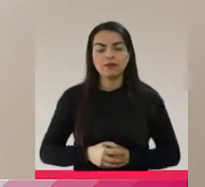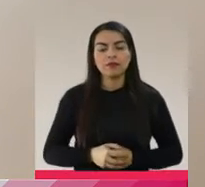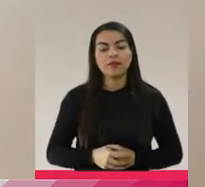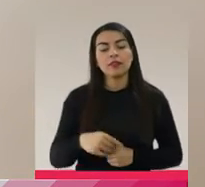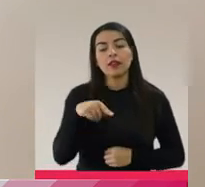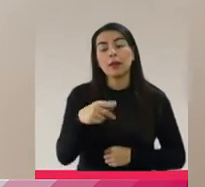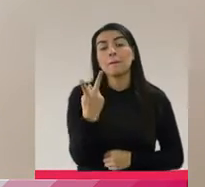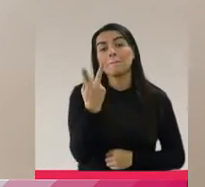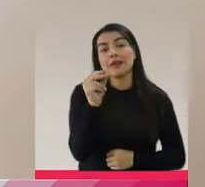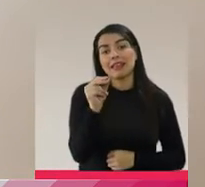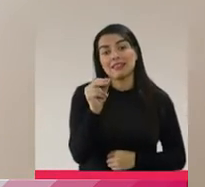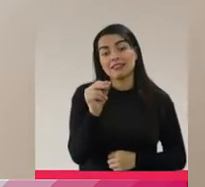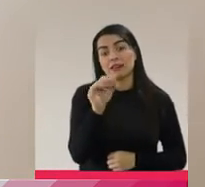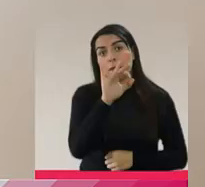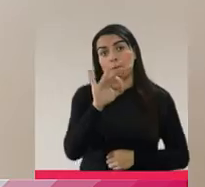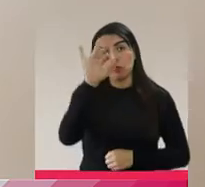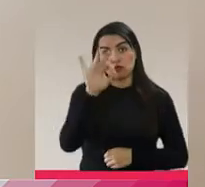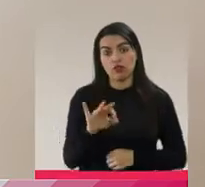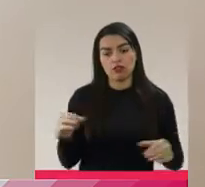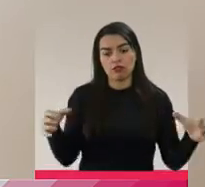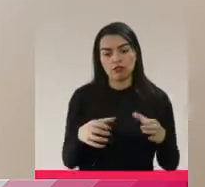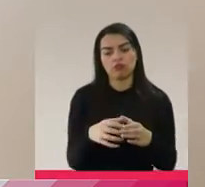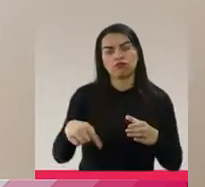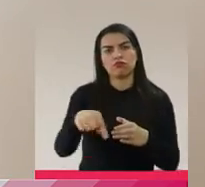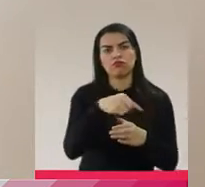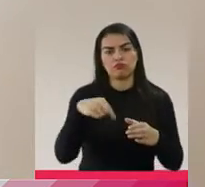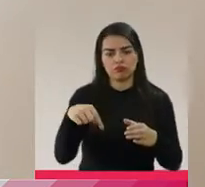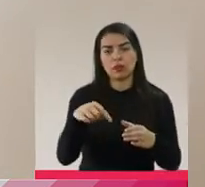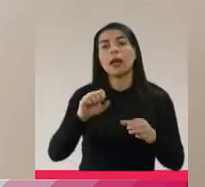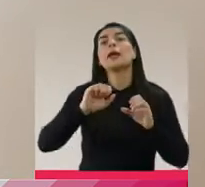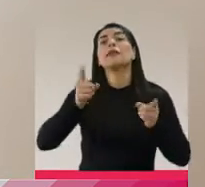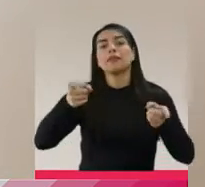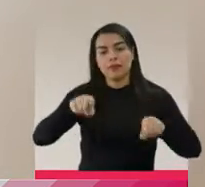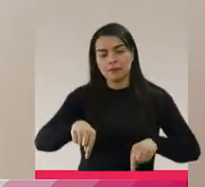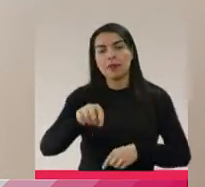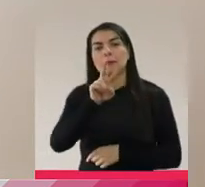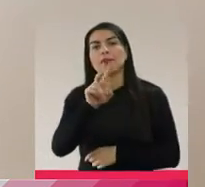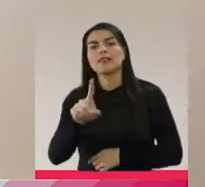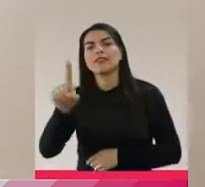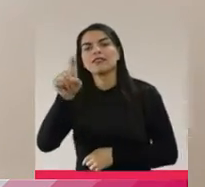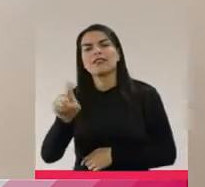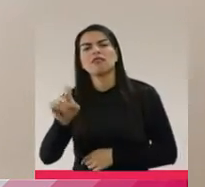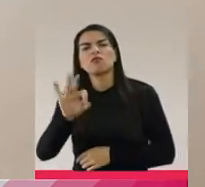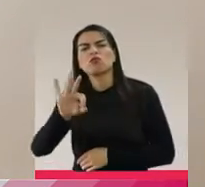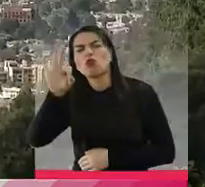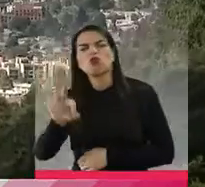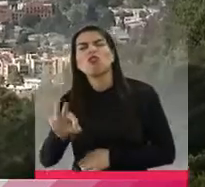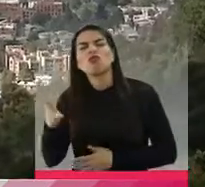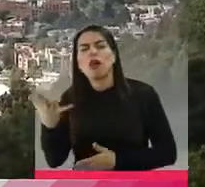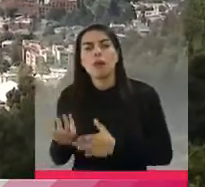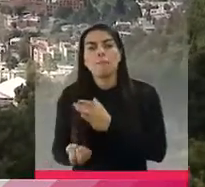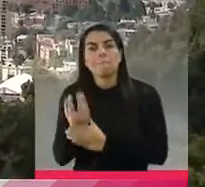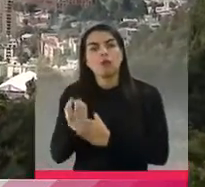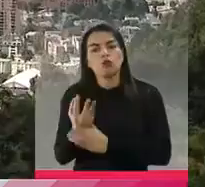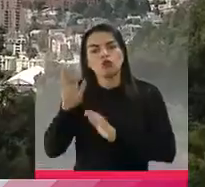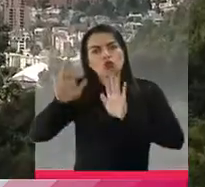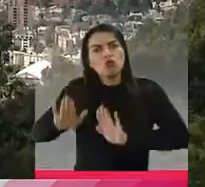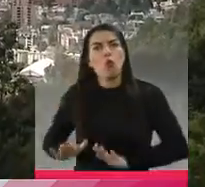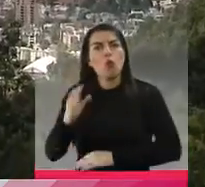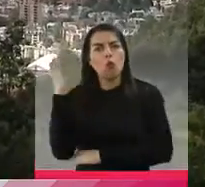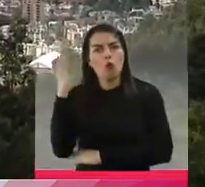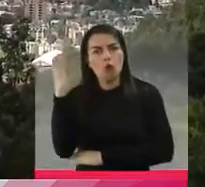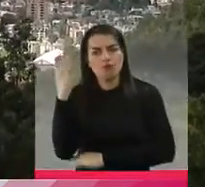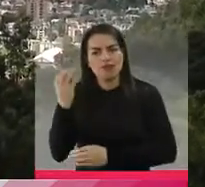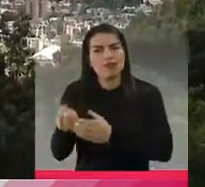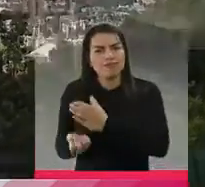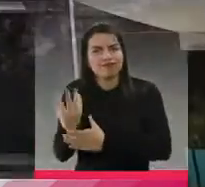Colombia, concentra el 26% del Producto Interno Bruto de nuestra nación. También ha sido el